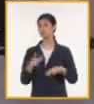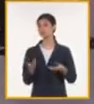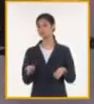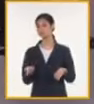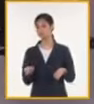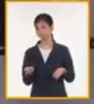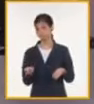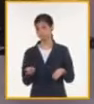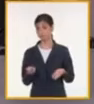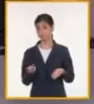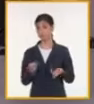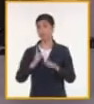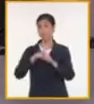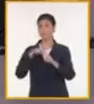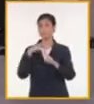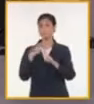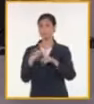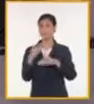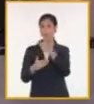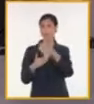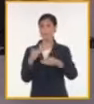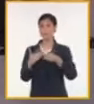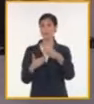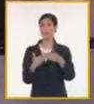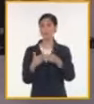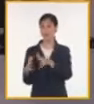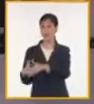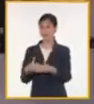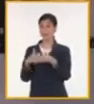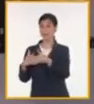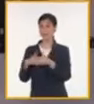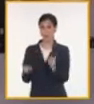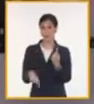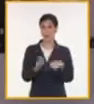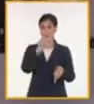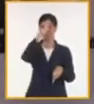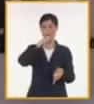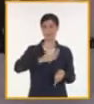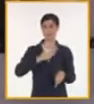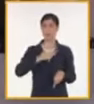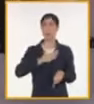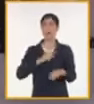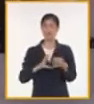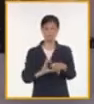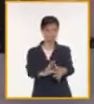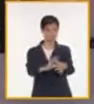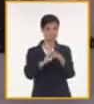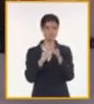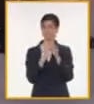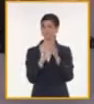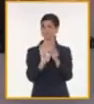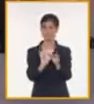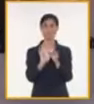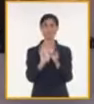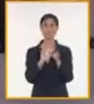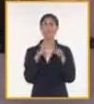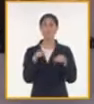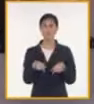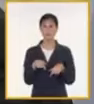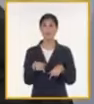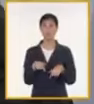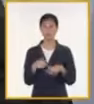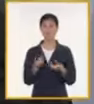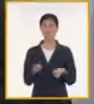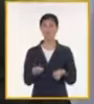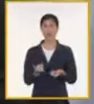discurso agresivo del propio gobierno de los est Unidos contra nuestro país que también impacta y